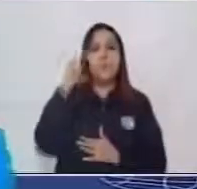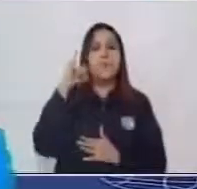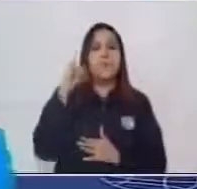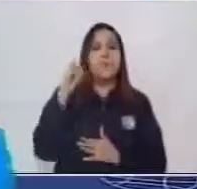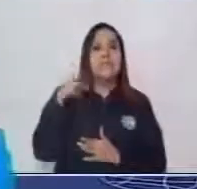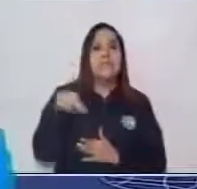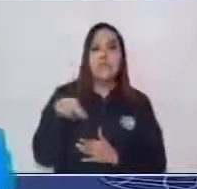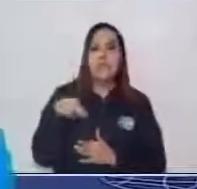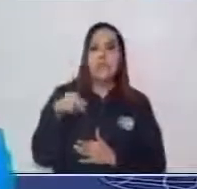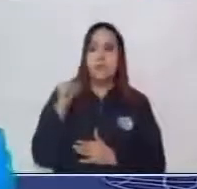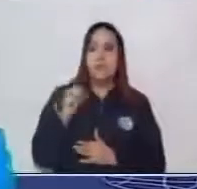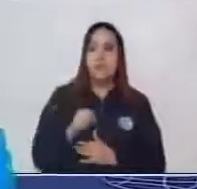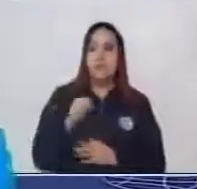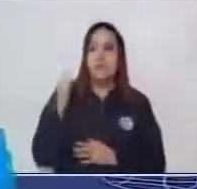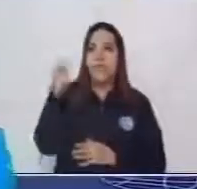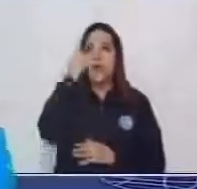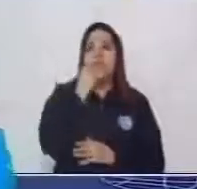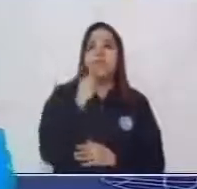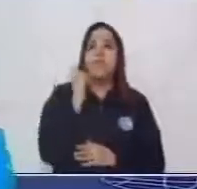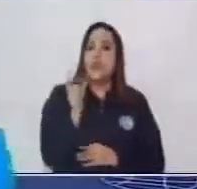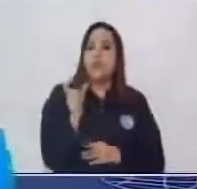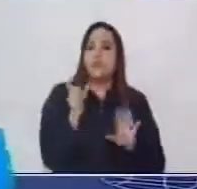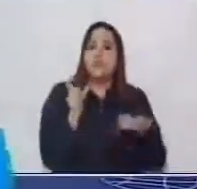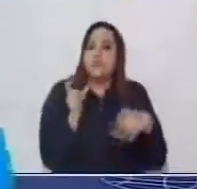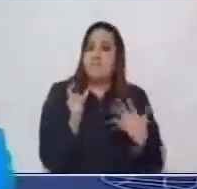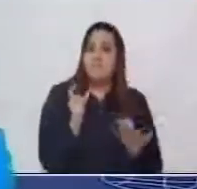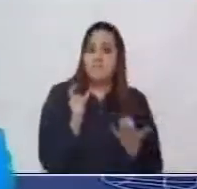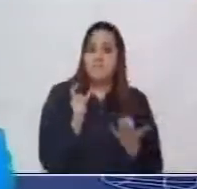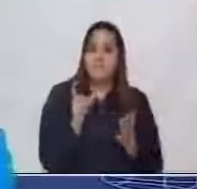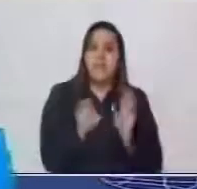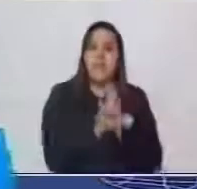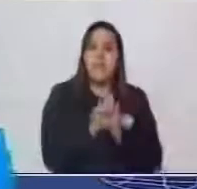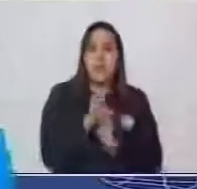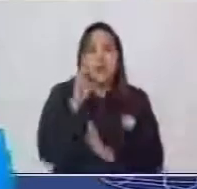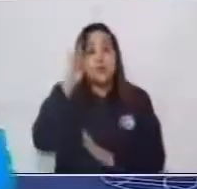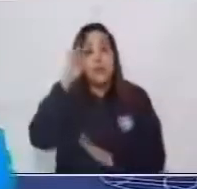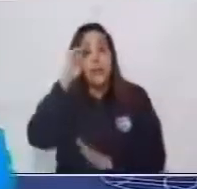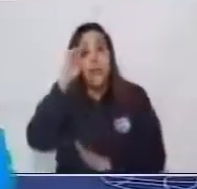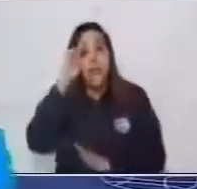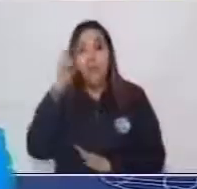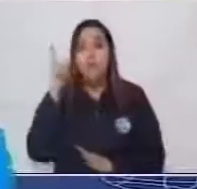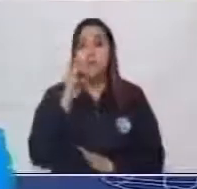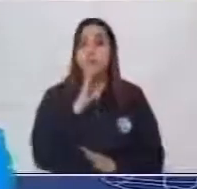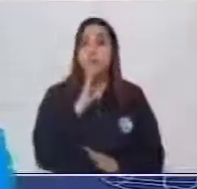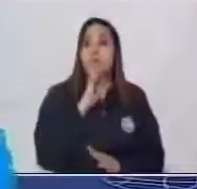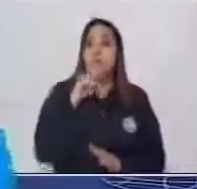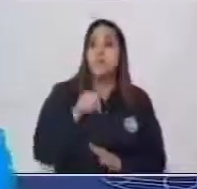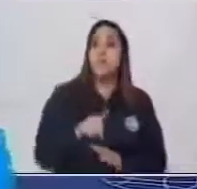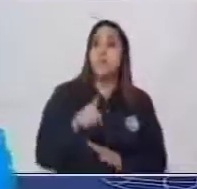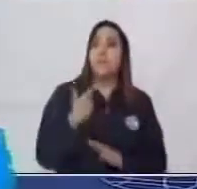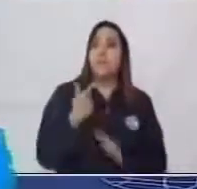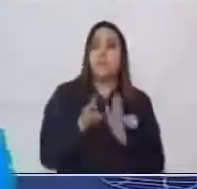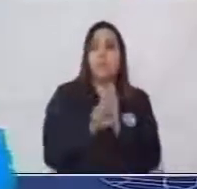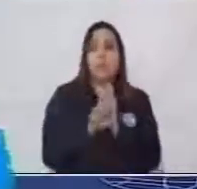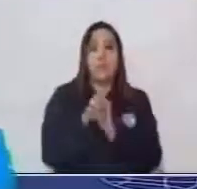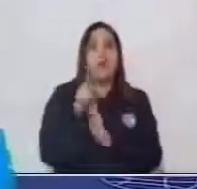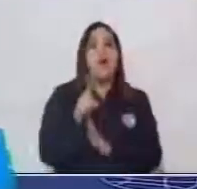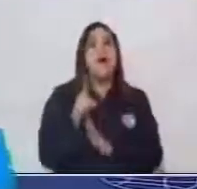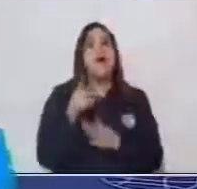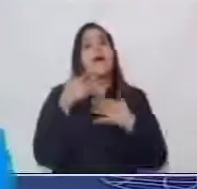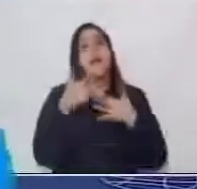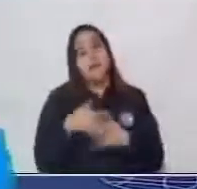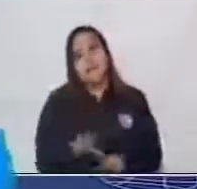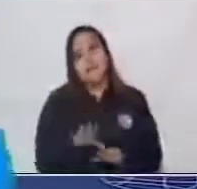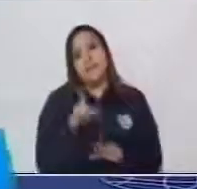acerca de el sujeto y sus modificadores, hablamos en esa sesión que existe